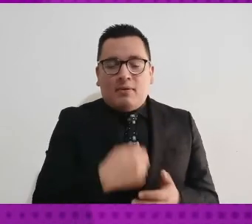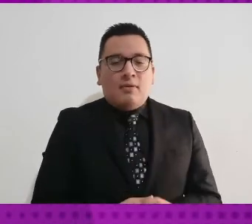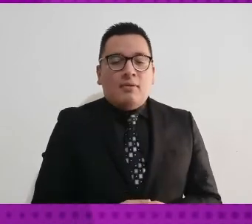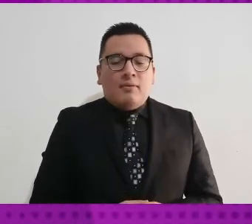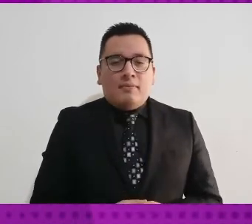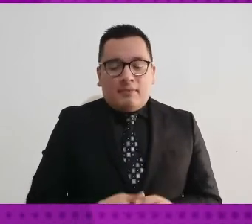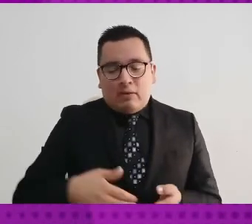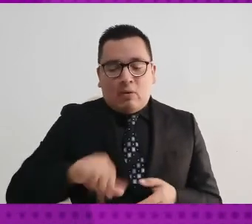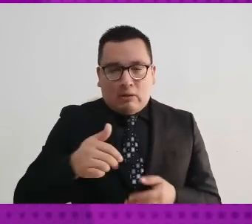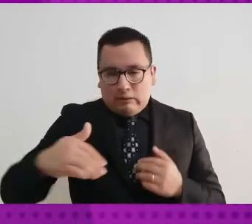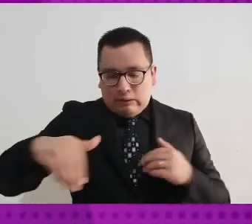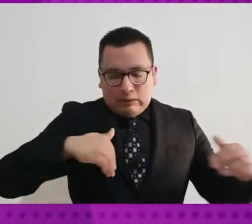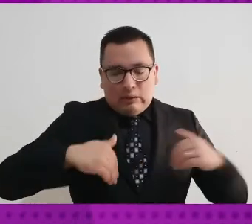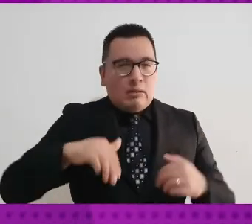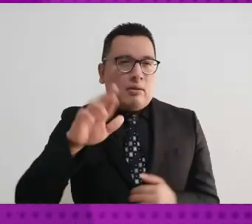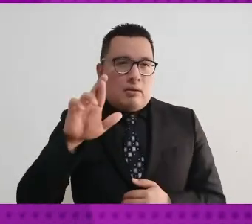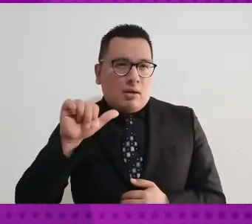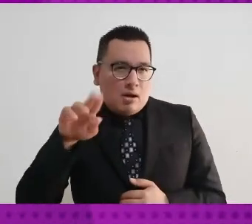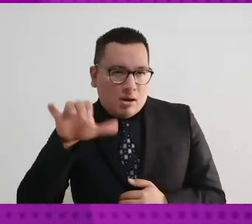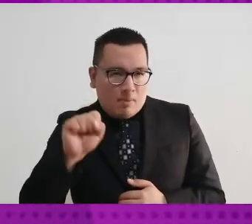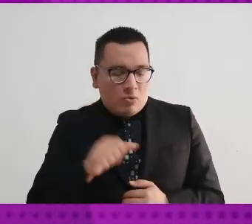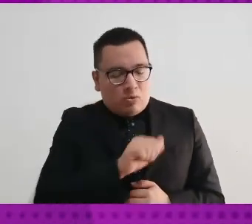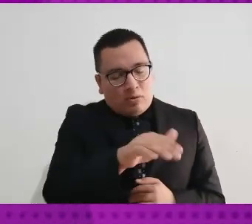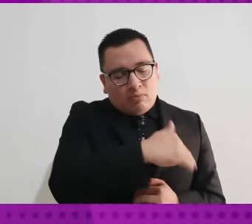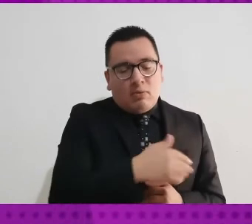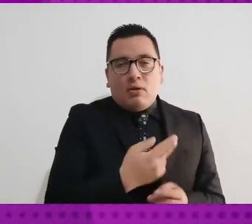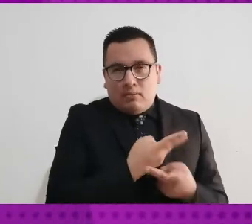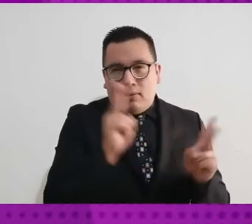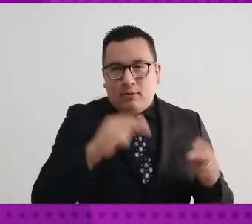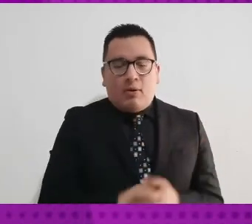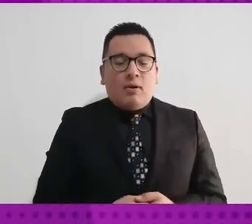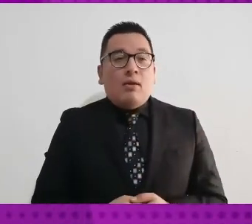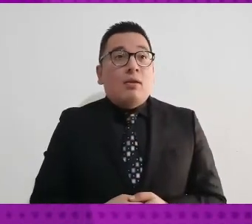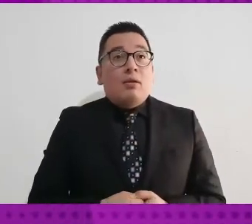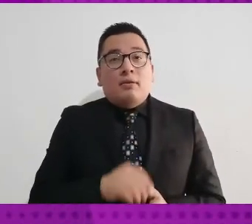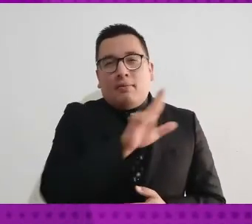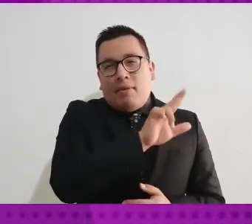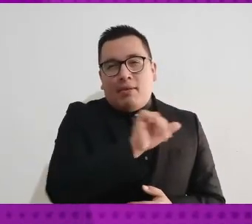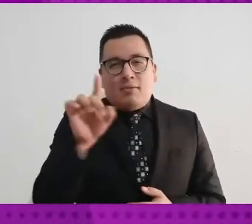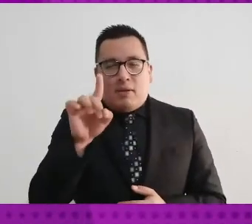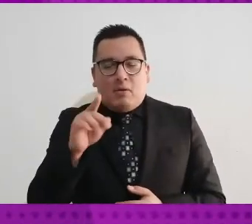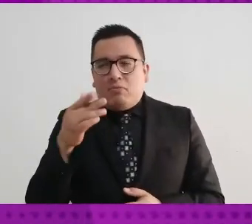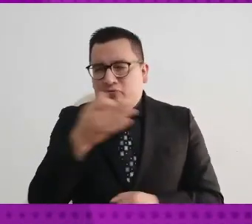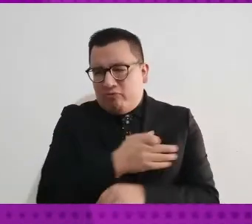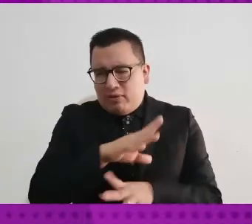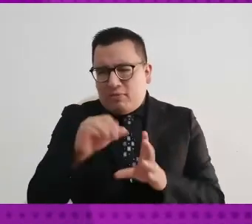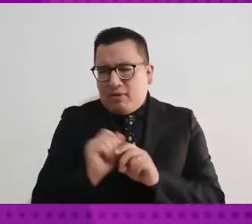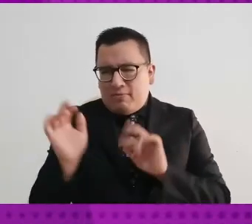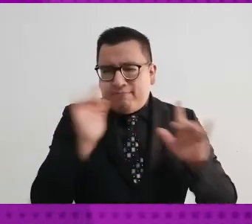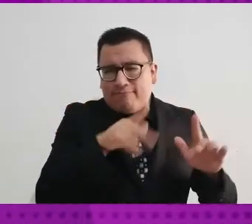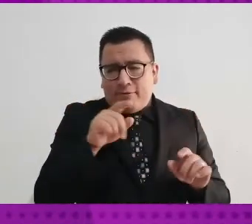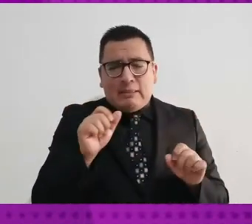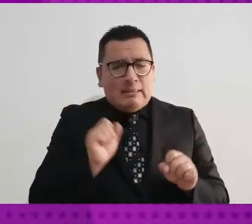yo, de martes a domingo, lleven a la familia, pero sobre todo lleven a los jóvenes para que de